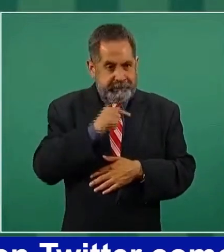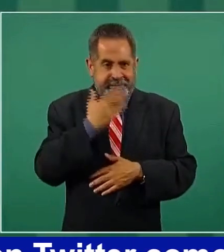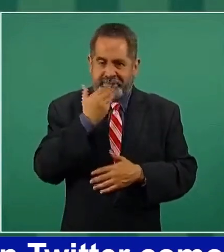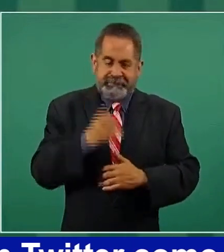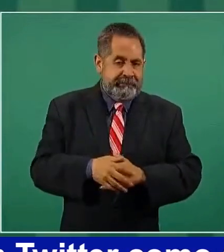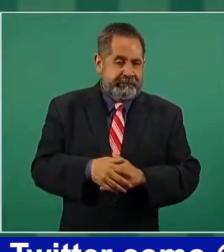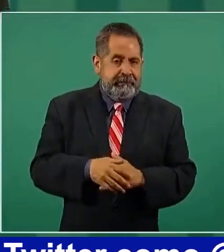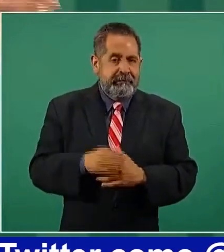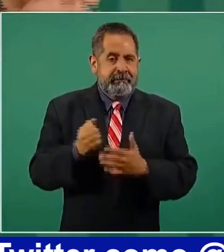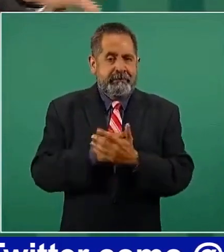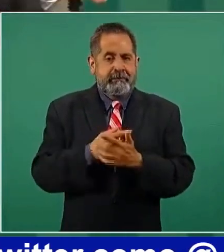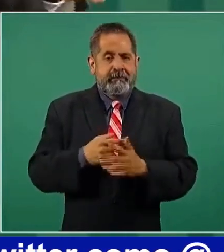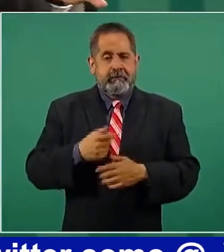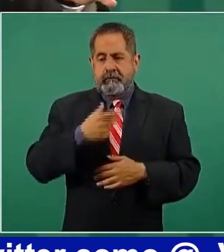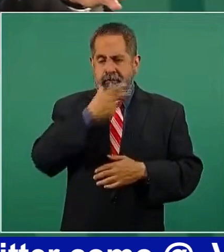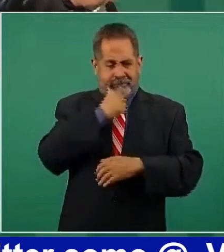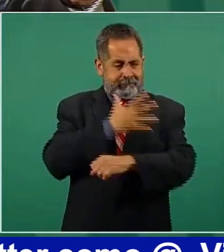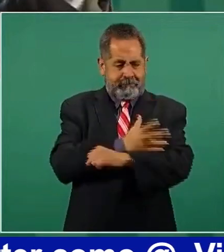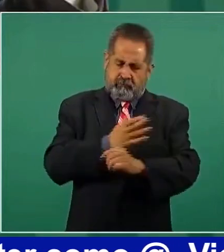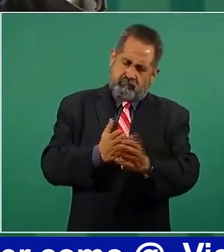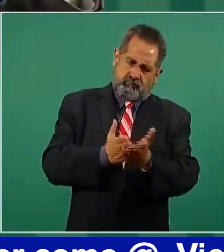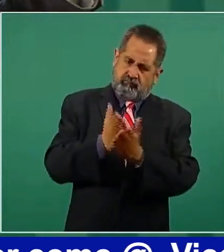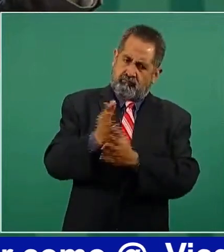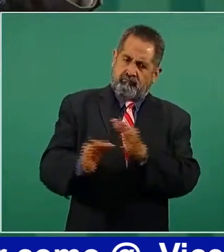antes, un hombre íntegro,